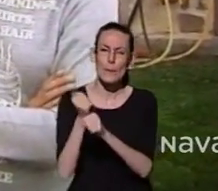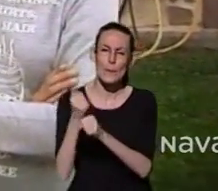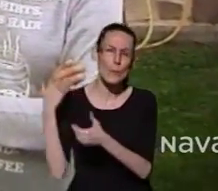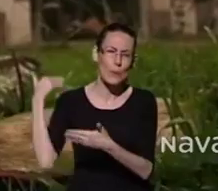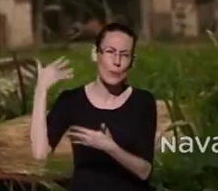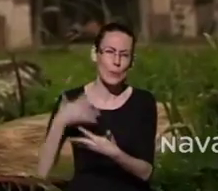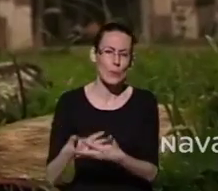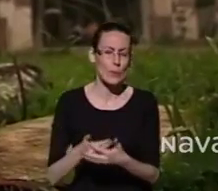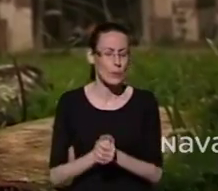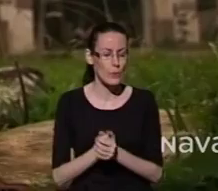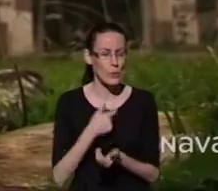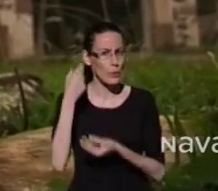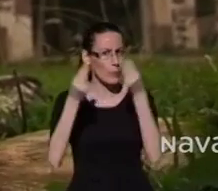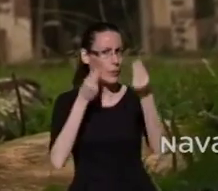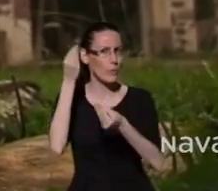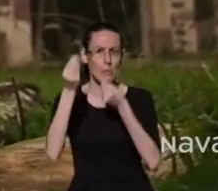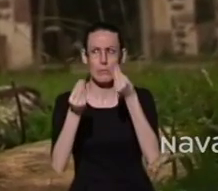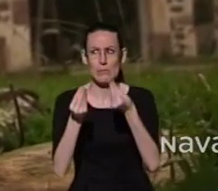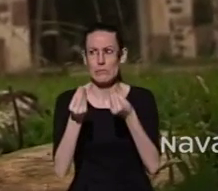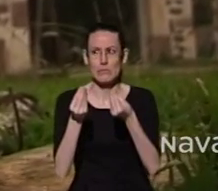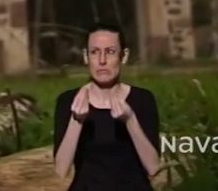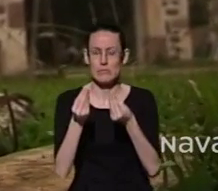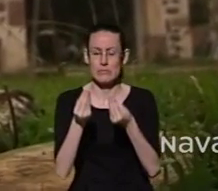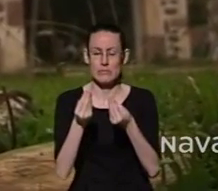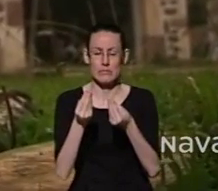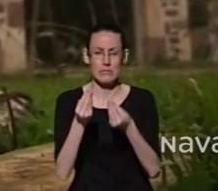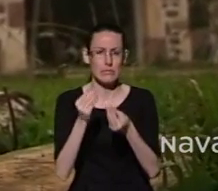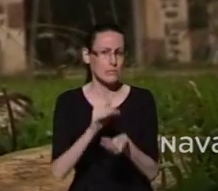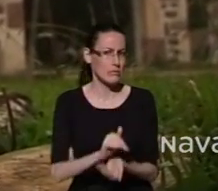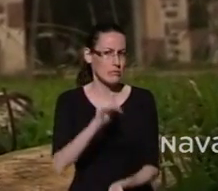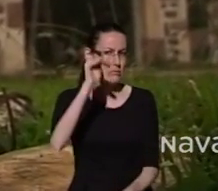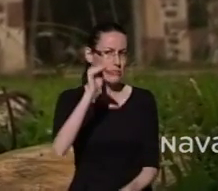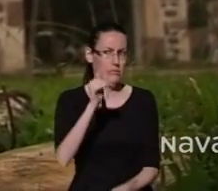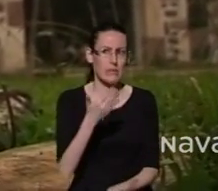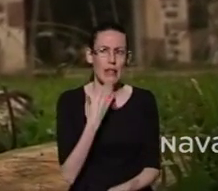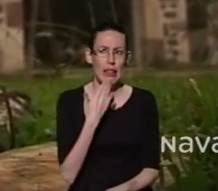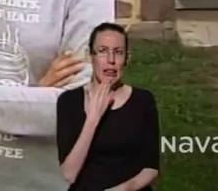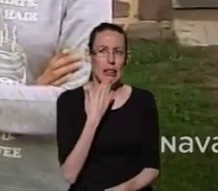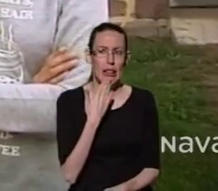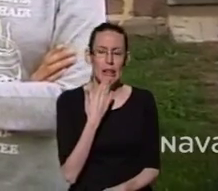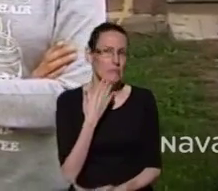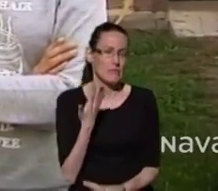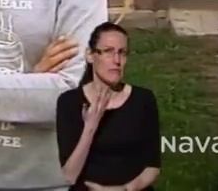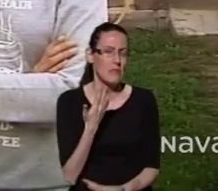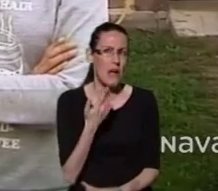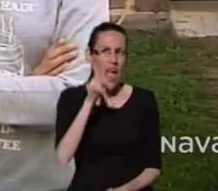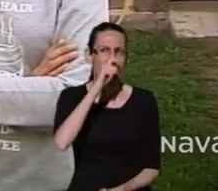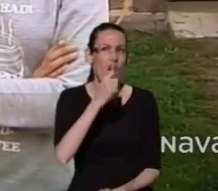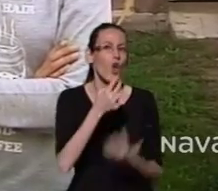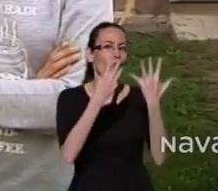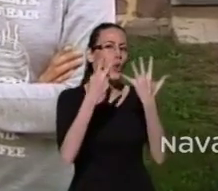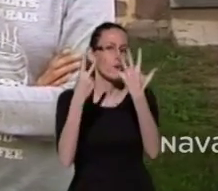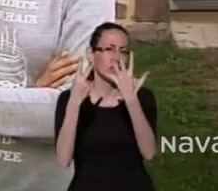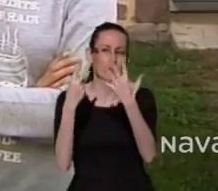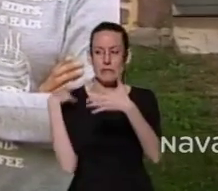Pues casi tanto como llevo trabajando en el monte, pues desde el 87. ¿Y alguna vez vas por el monte y